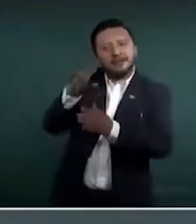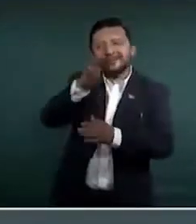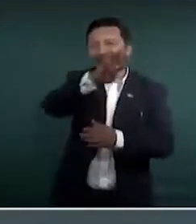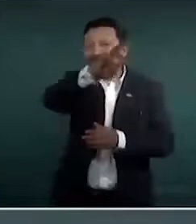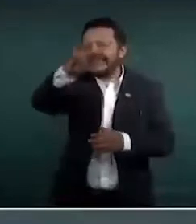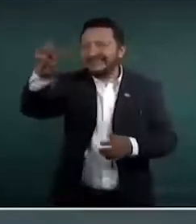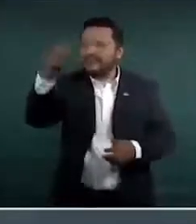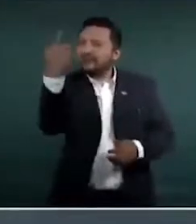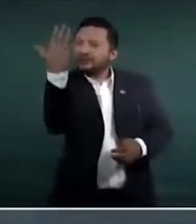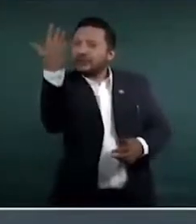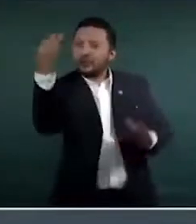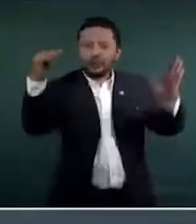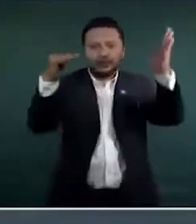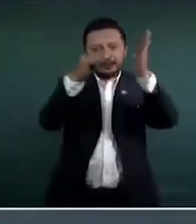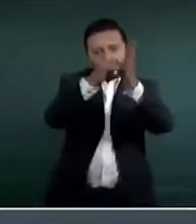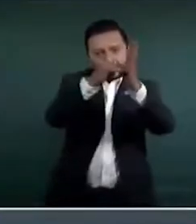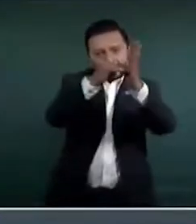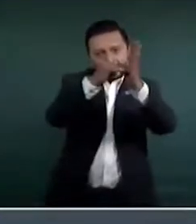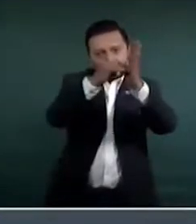empleos.